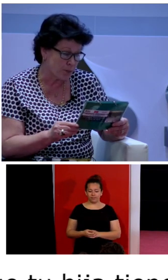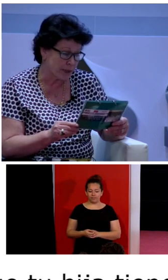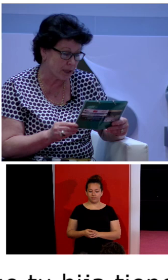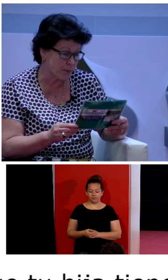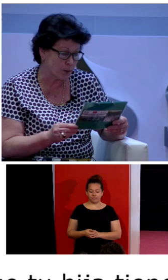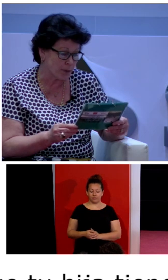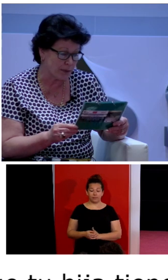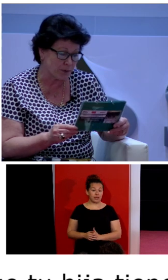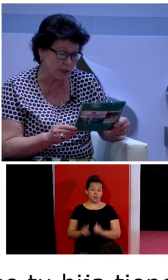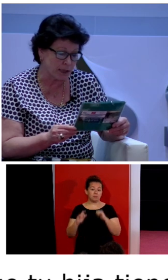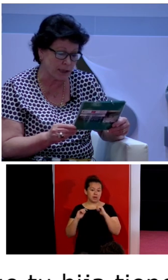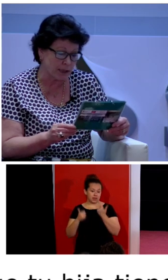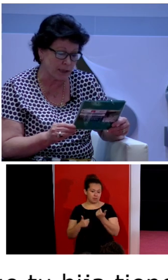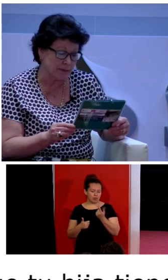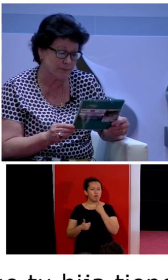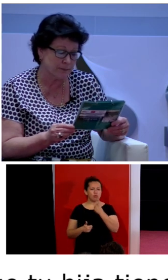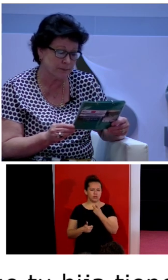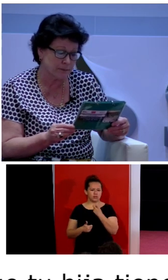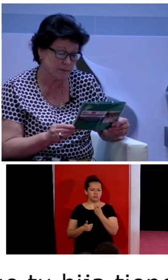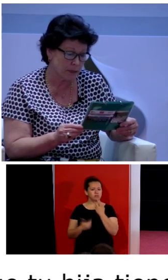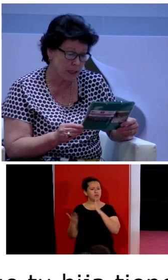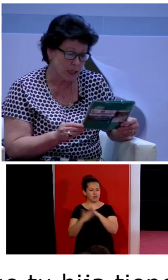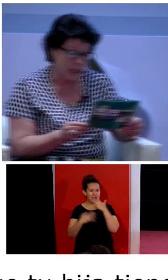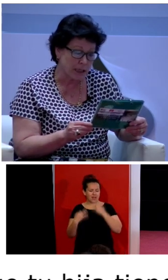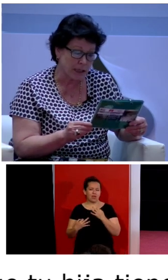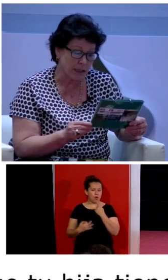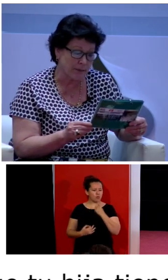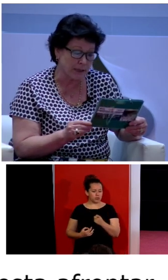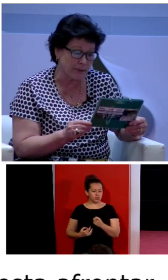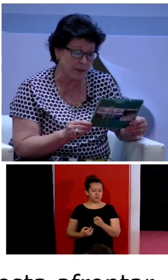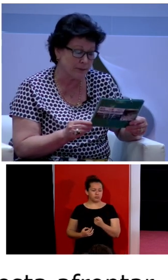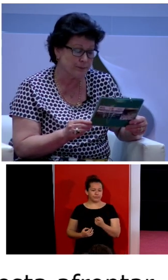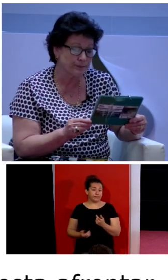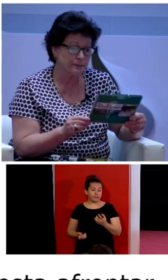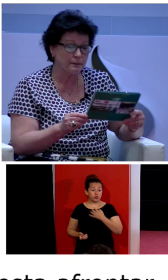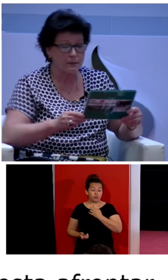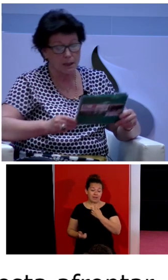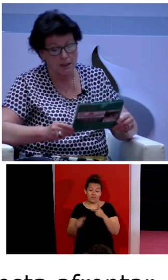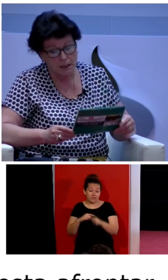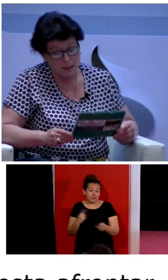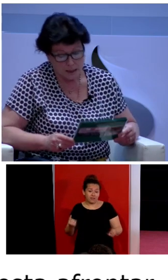En un principio cuesta afrontar la realidad y es inevitable